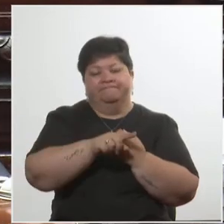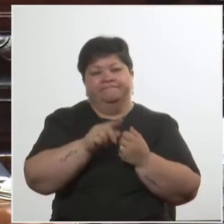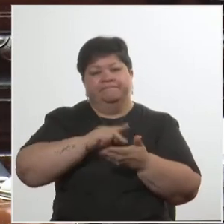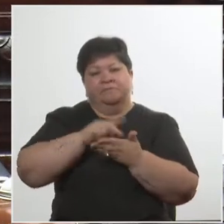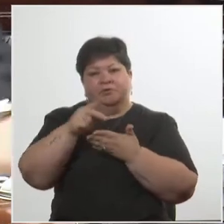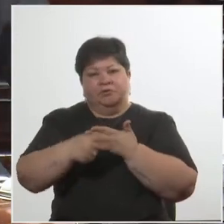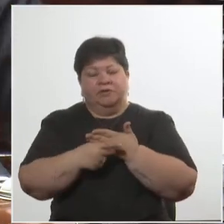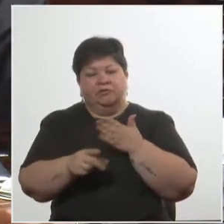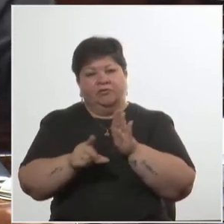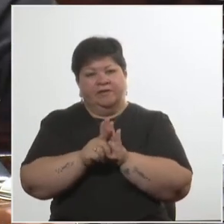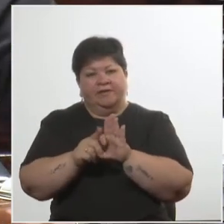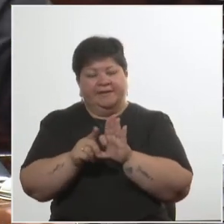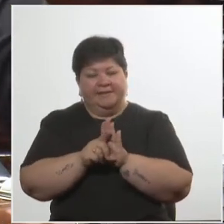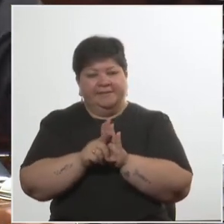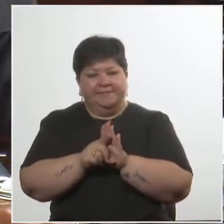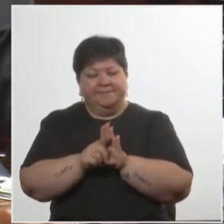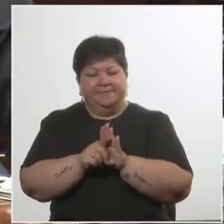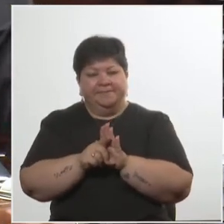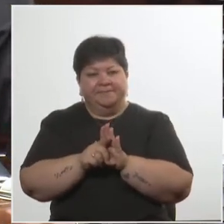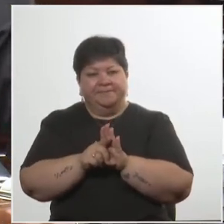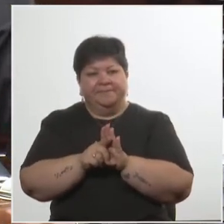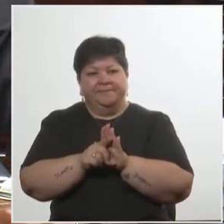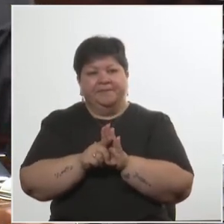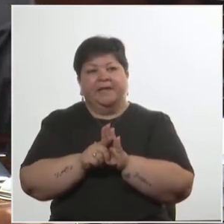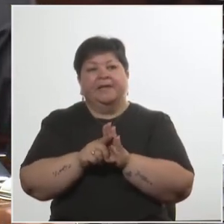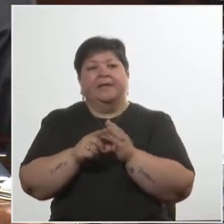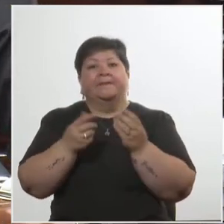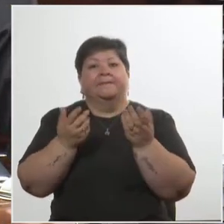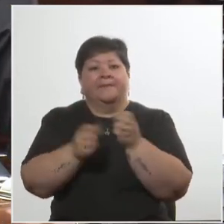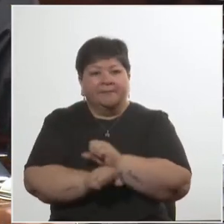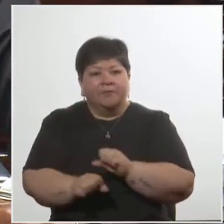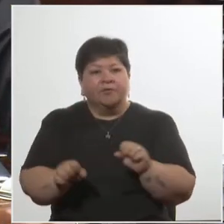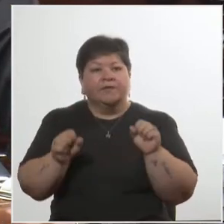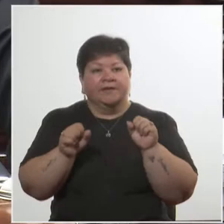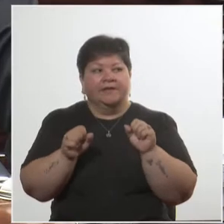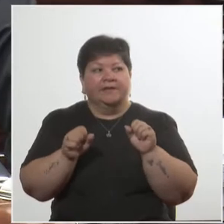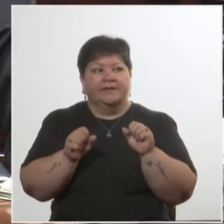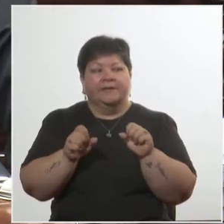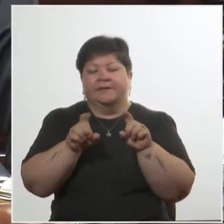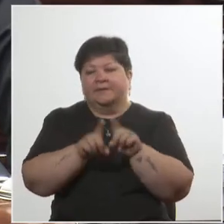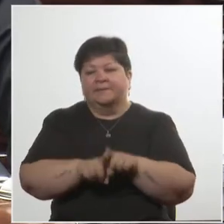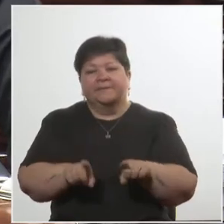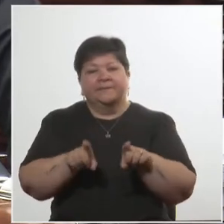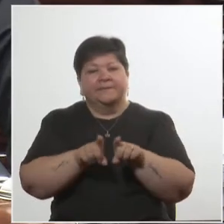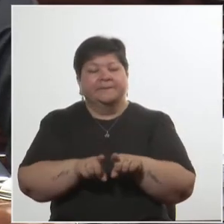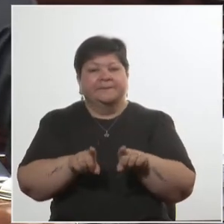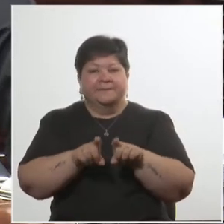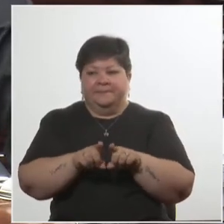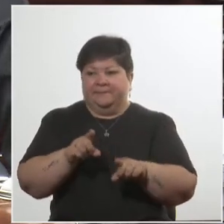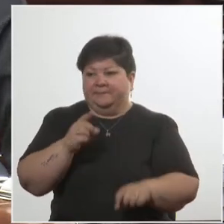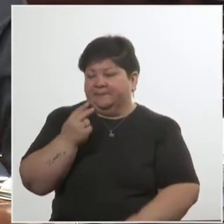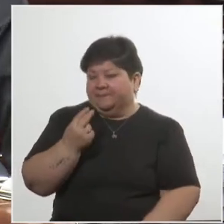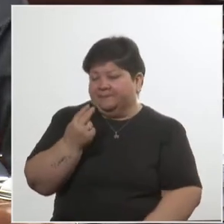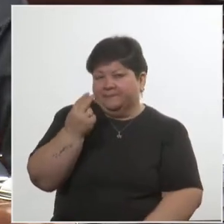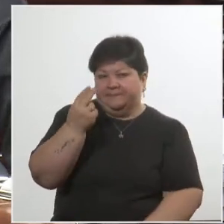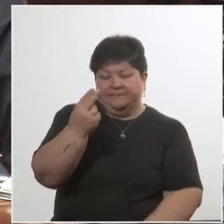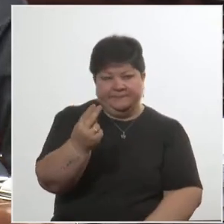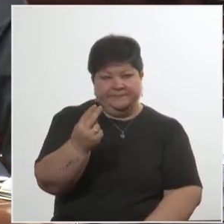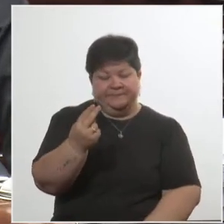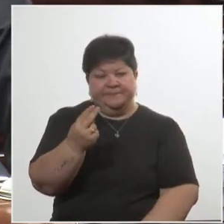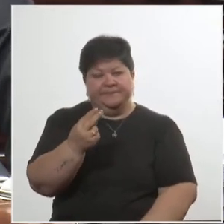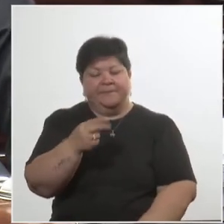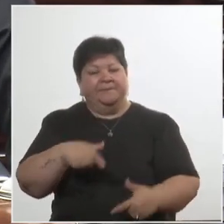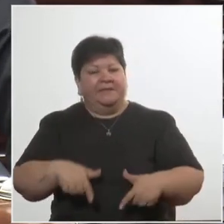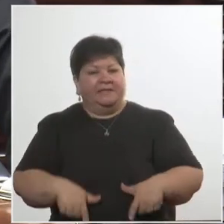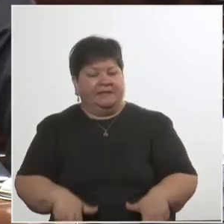proyecto de ley como señalábamos al principio a los efectos de que el mismo faculte al Ministerio de trabajo de seguridad social a